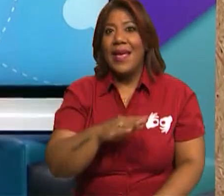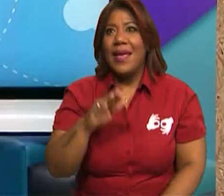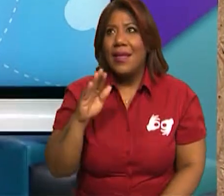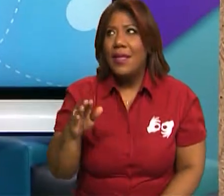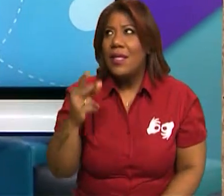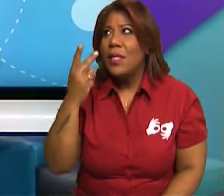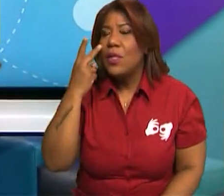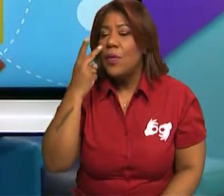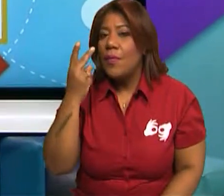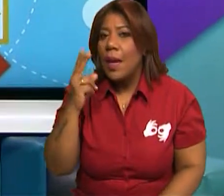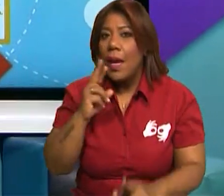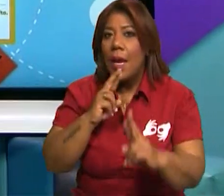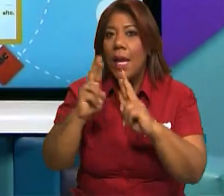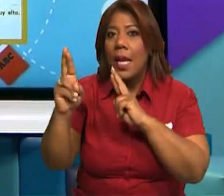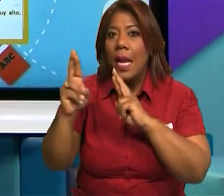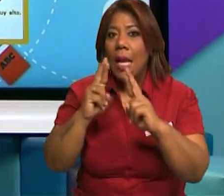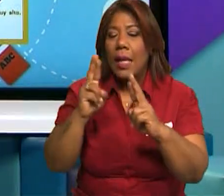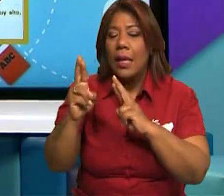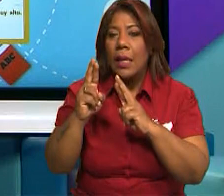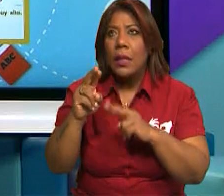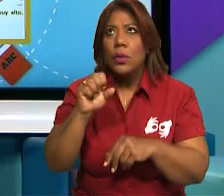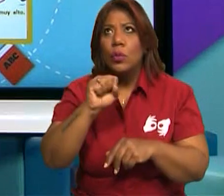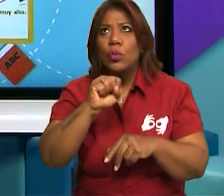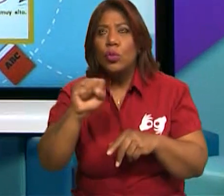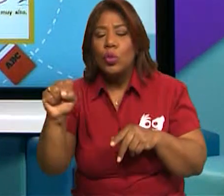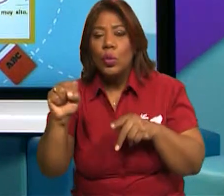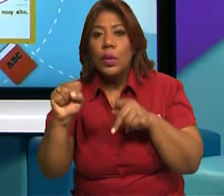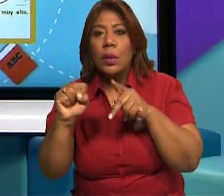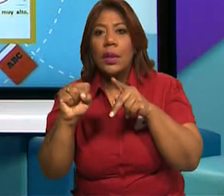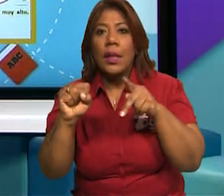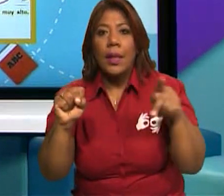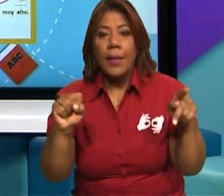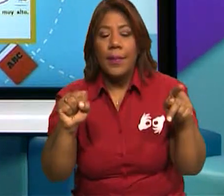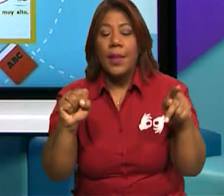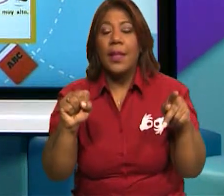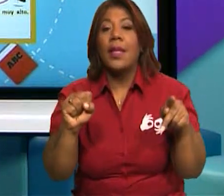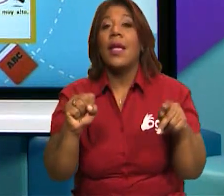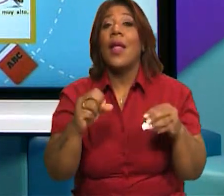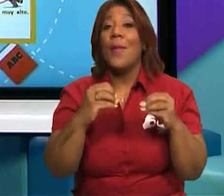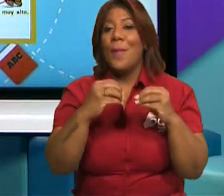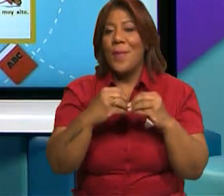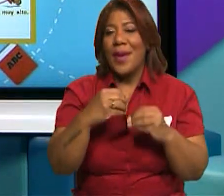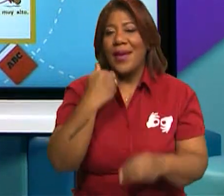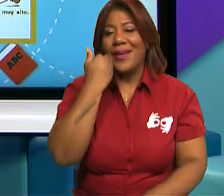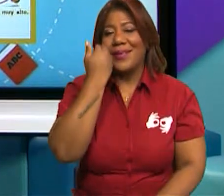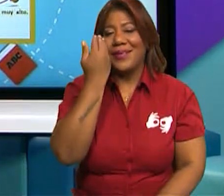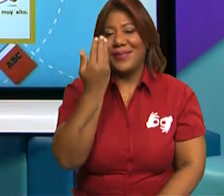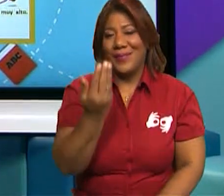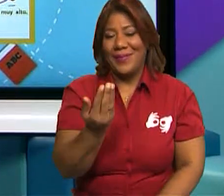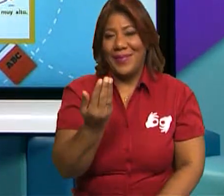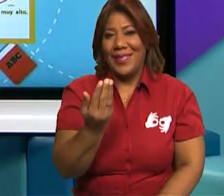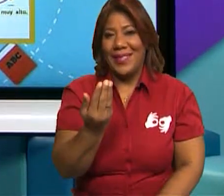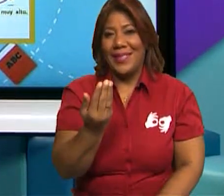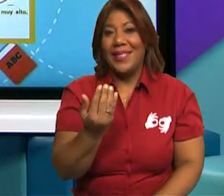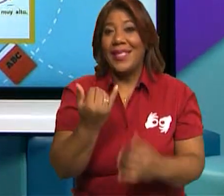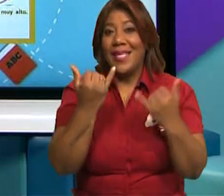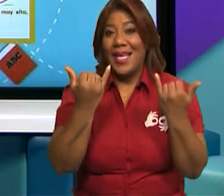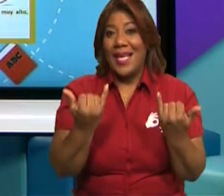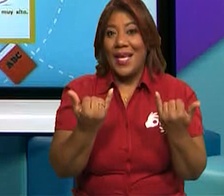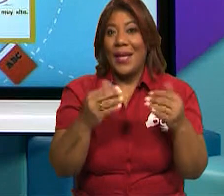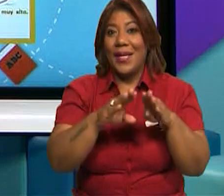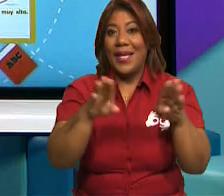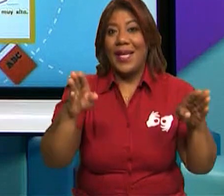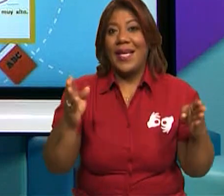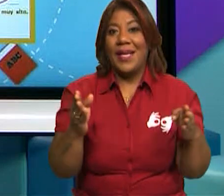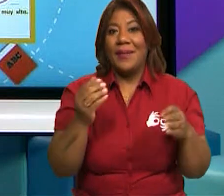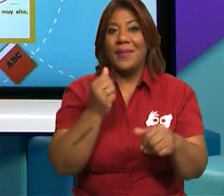la asociación y puede comprender de una mejor forma lo que es el sujeto y el predicado. Ahora vamos a nuestra mesa